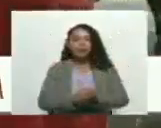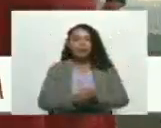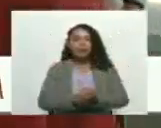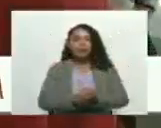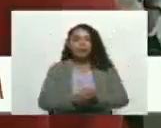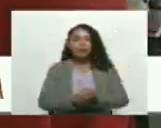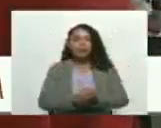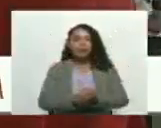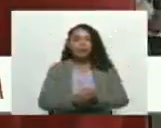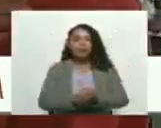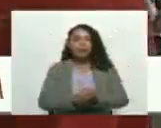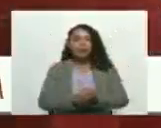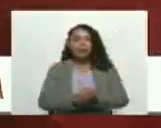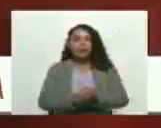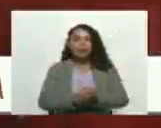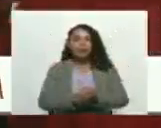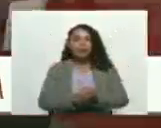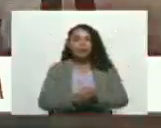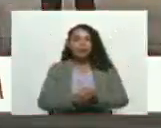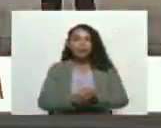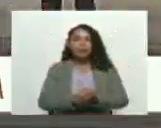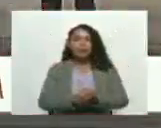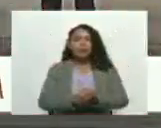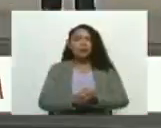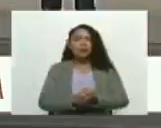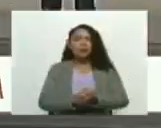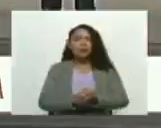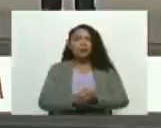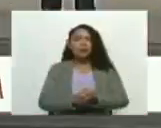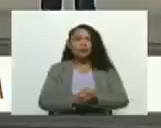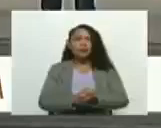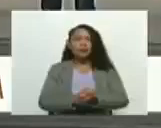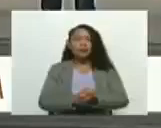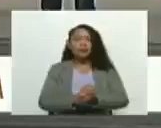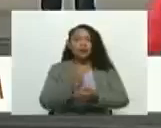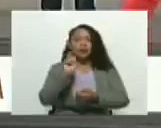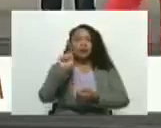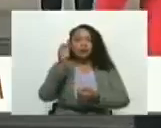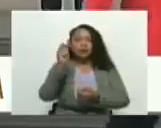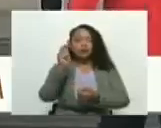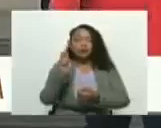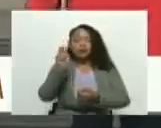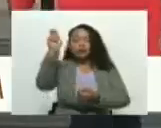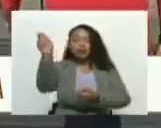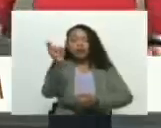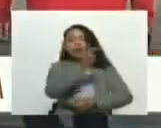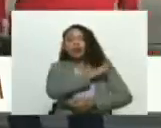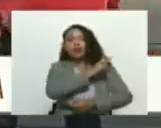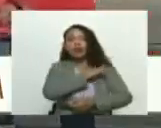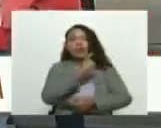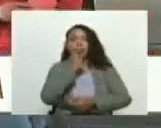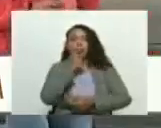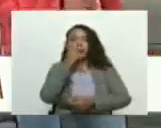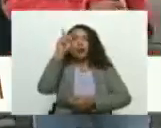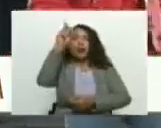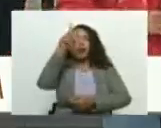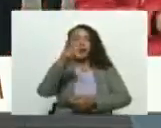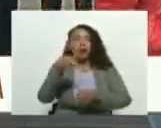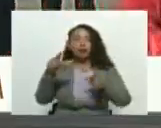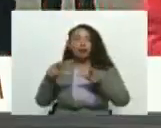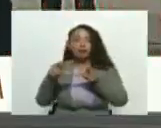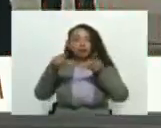Ahora llamamos al señor José Gregorio Gómez García. Le entrega, general en jefe, Néstor Reverón, también un